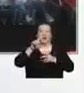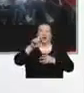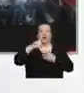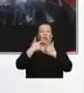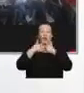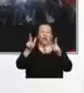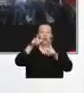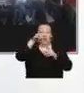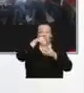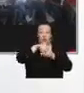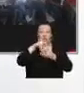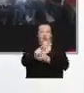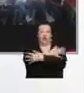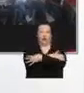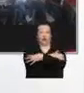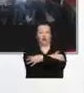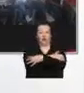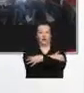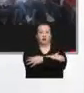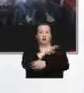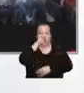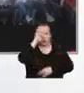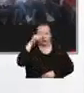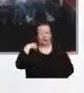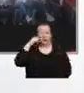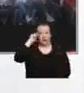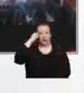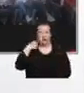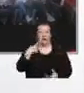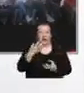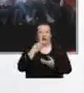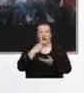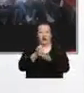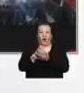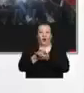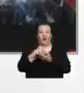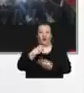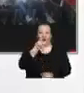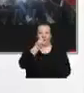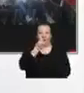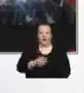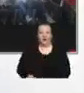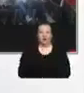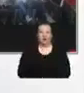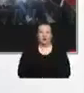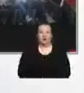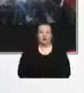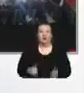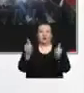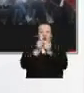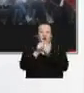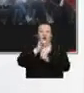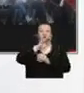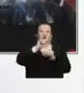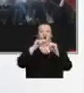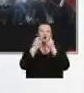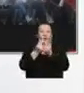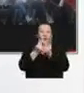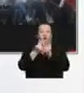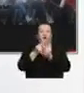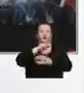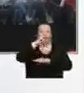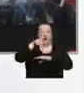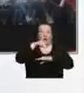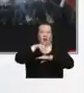abrazo que hables ante la ned y dan ganas de ceviche bueno junto a su director provincial guillermo lara cannabis